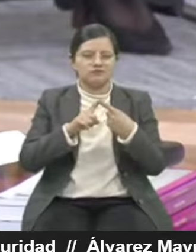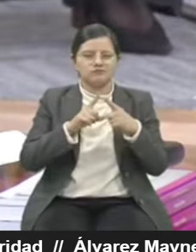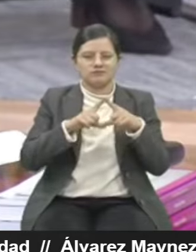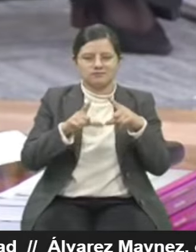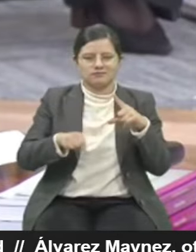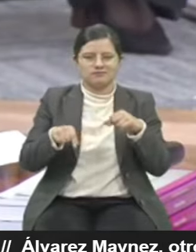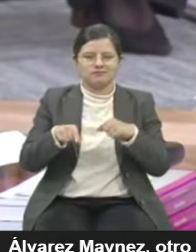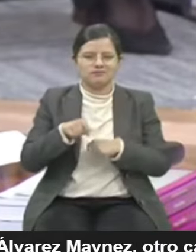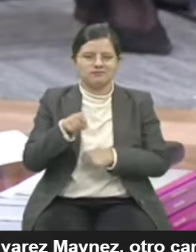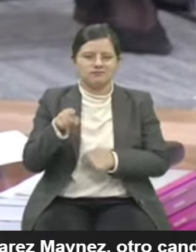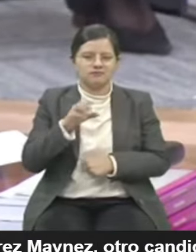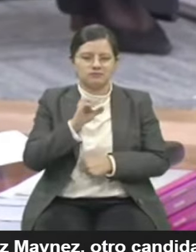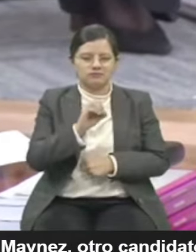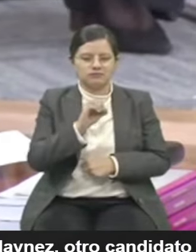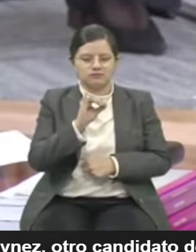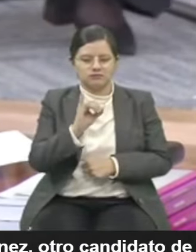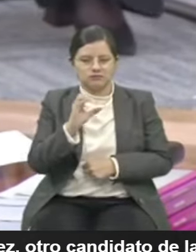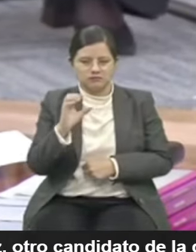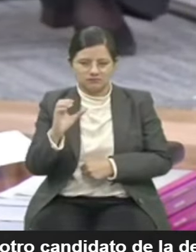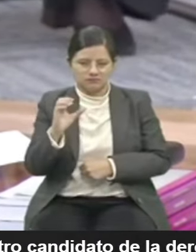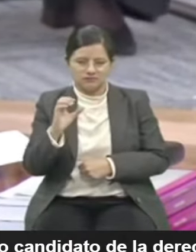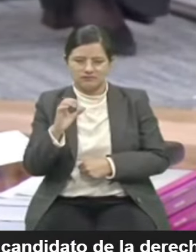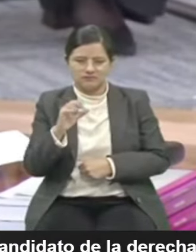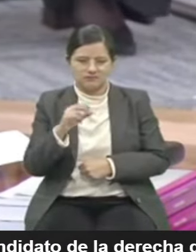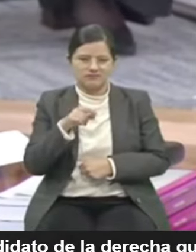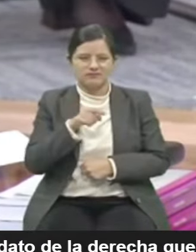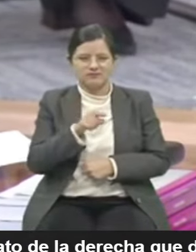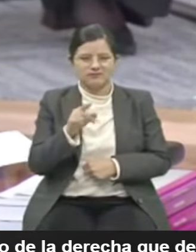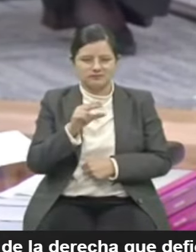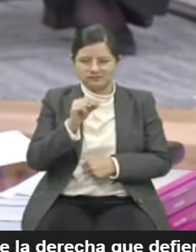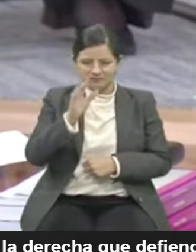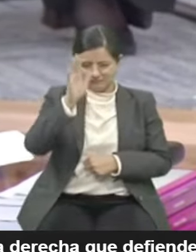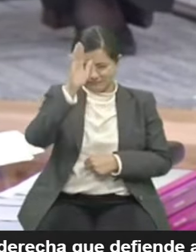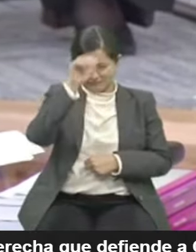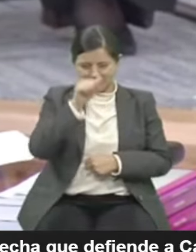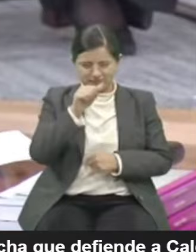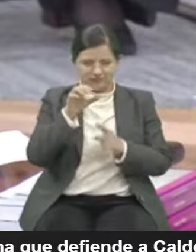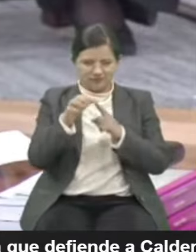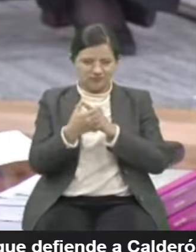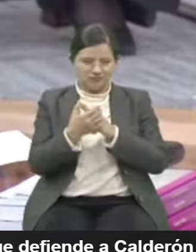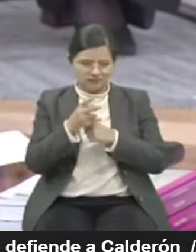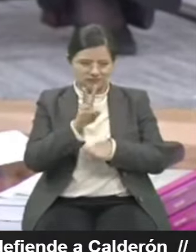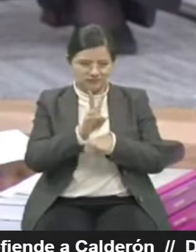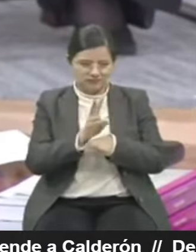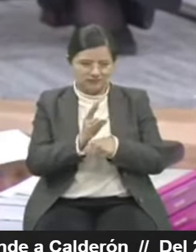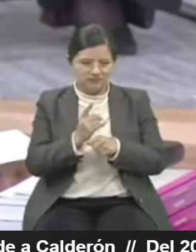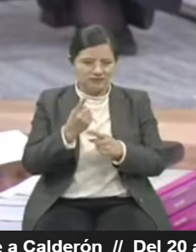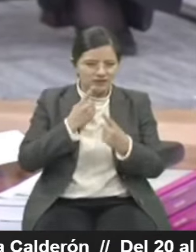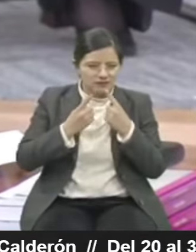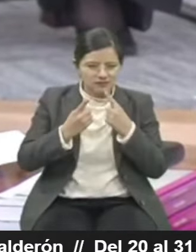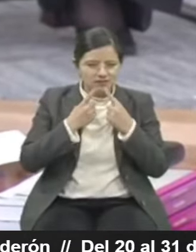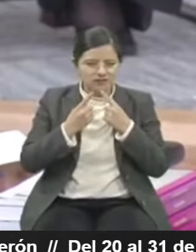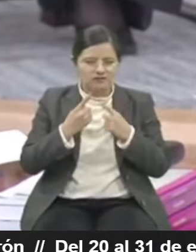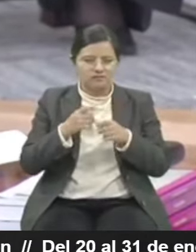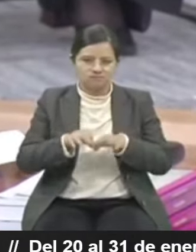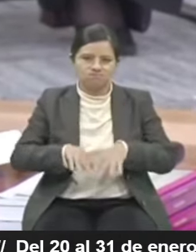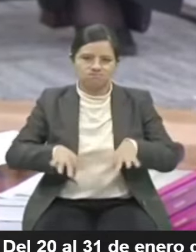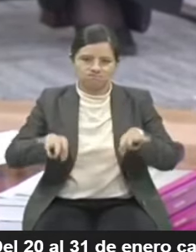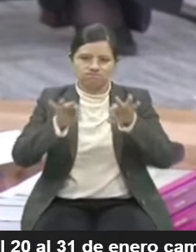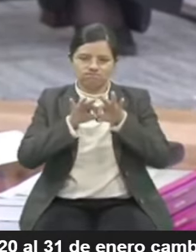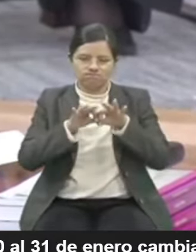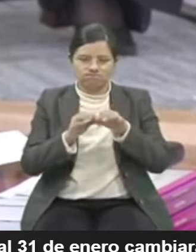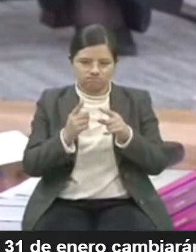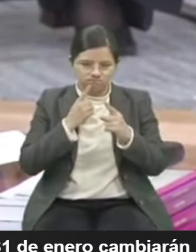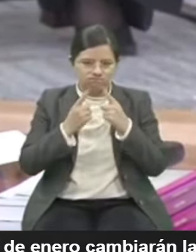fue cuestionado por el oic llegó a la comisión de fiscalización en la comisión de fiscalización tuvimos debates importantes